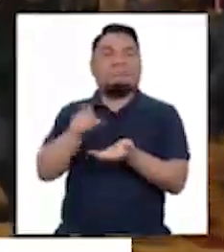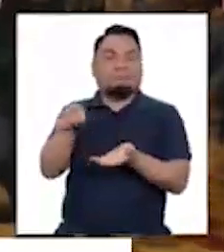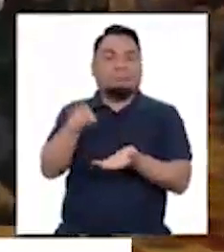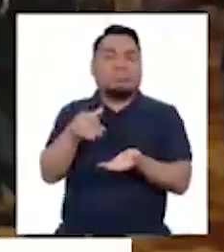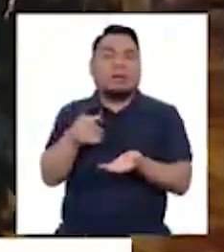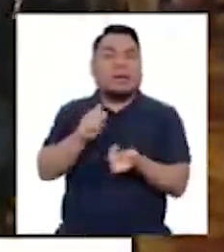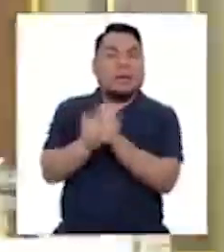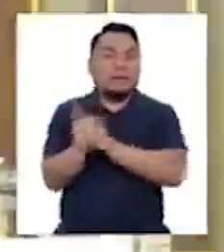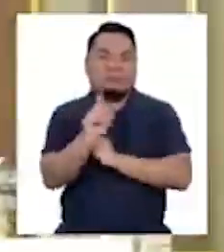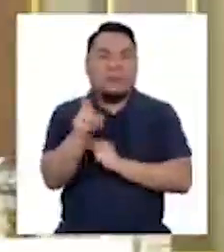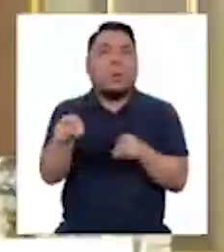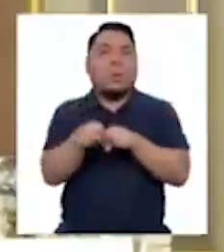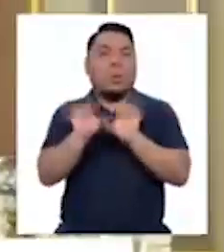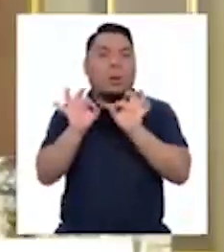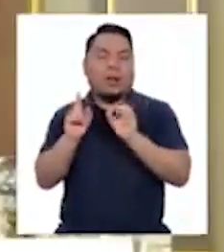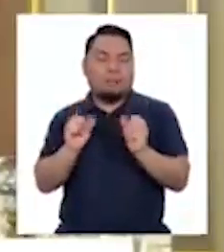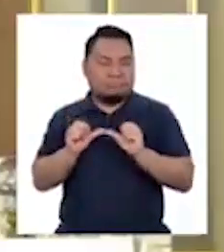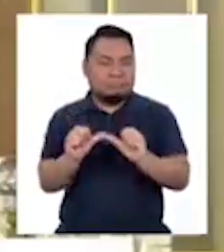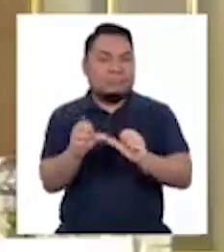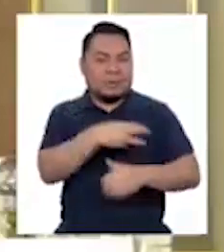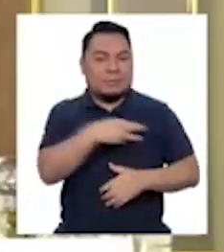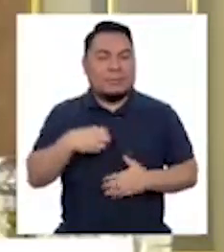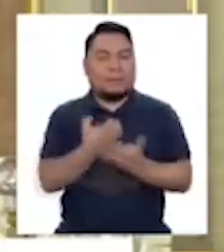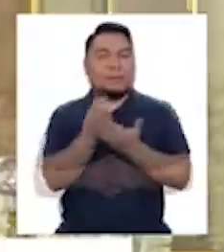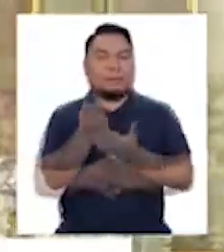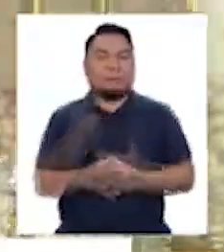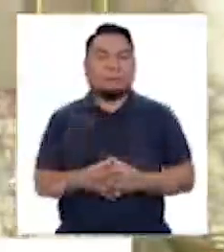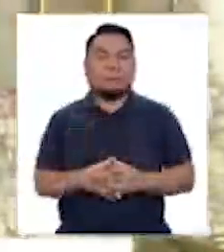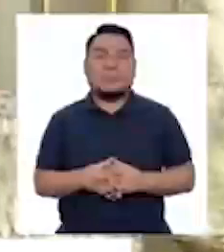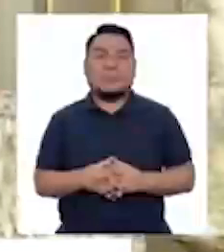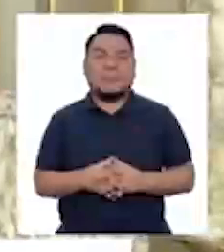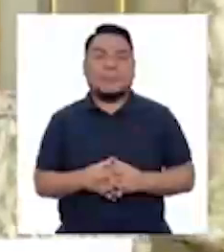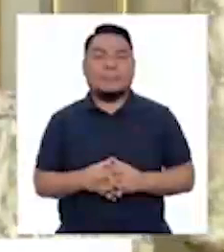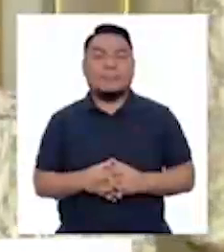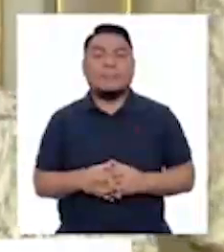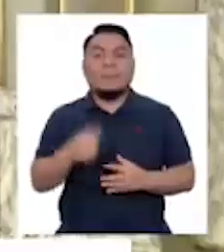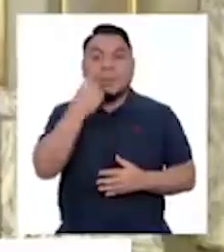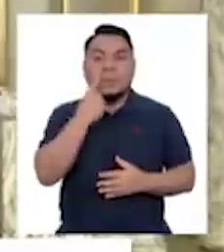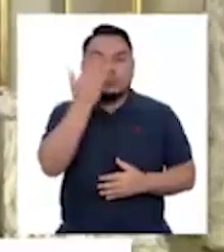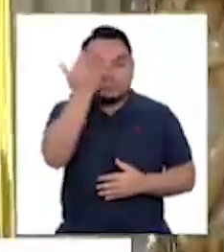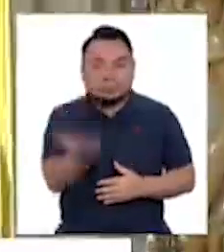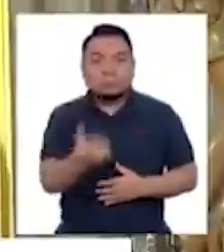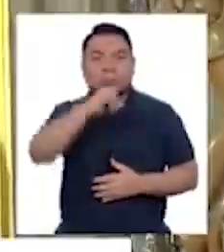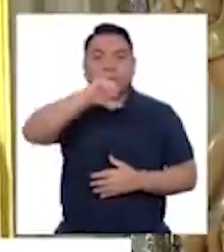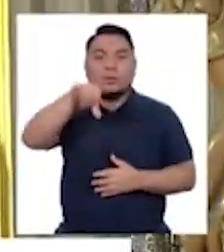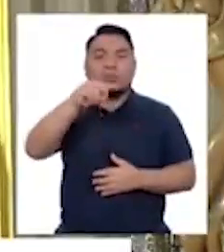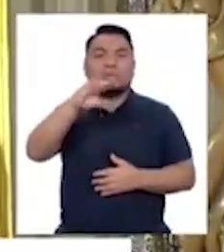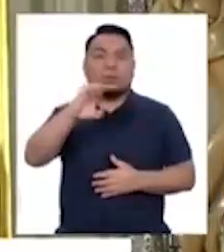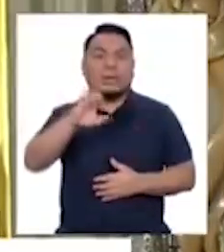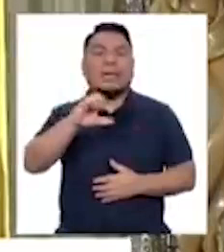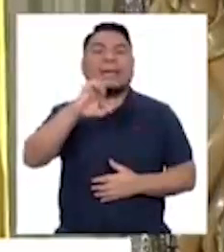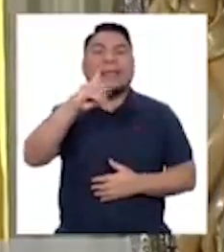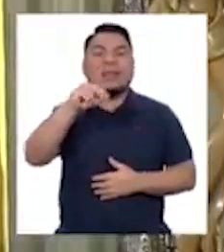ratificada en este cargo de confianza. Ciudadano Jorge